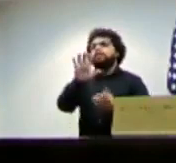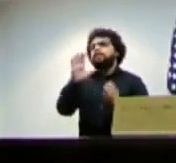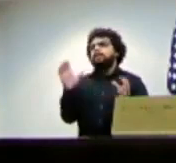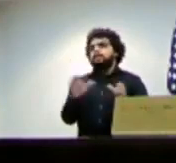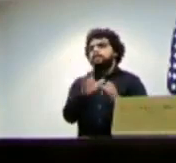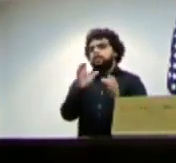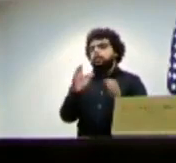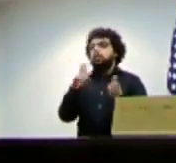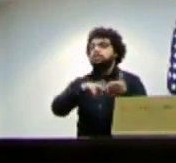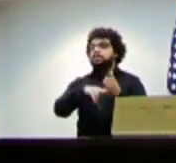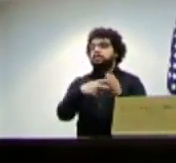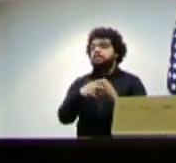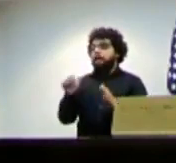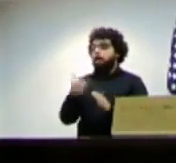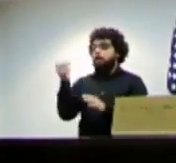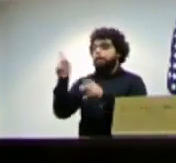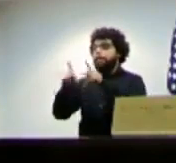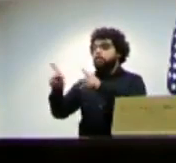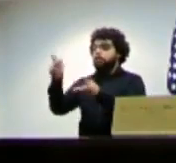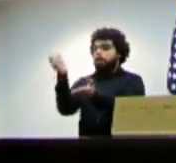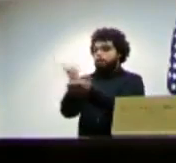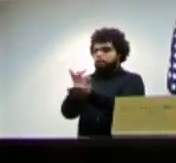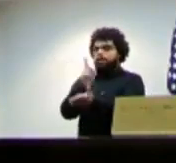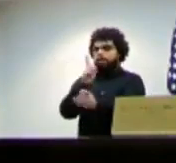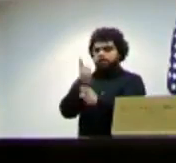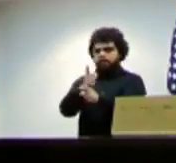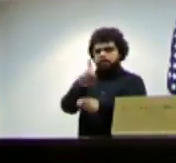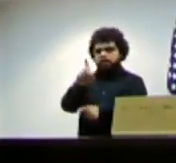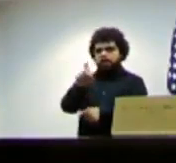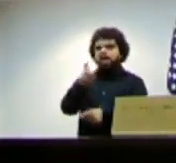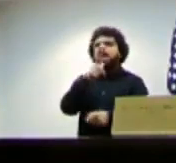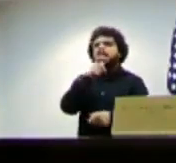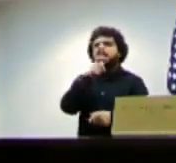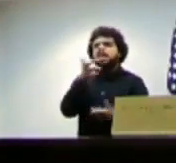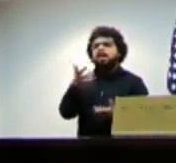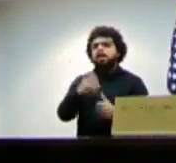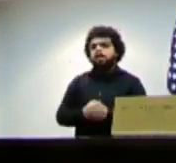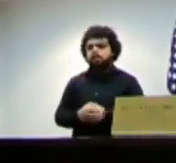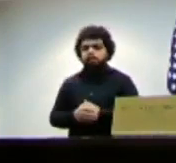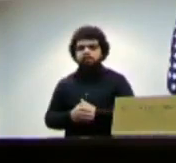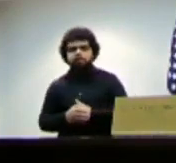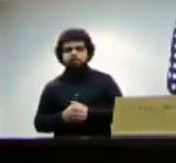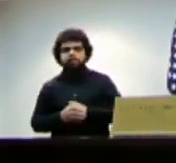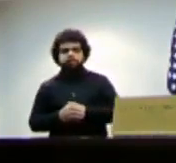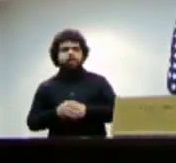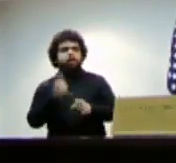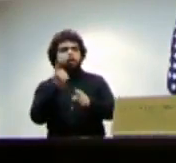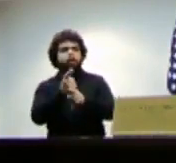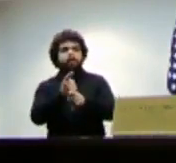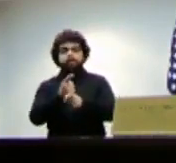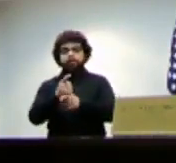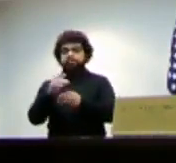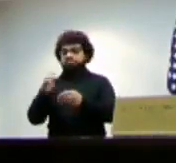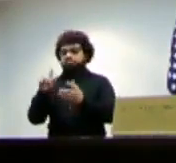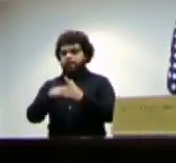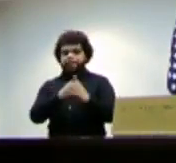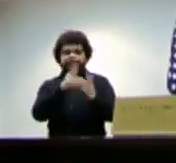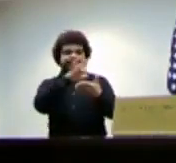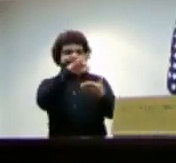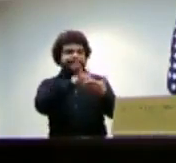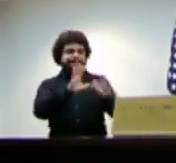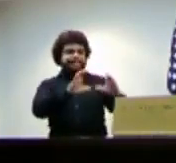alguien lo tiene que aprobar, ¿verdad? ¿Quién lo aprueba? Eso es correcto. Comienza desde las centrales,